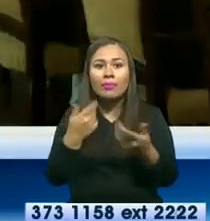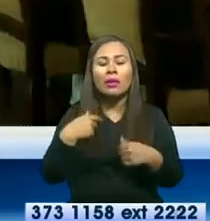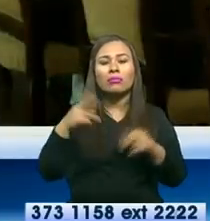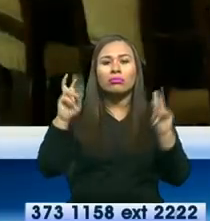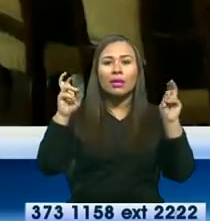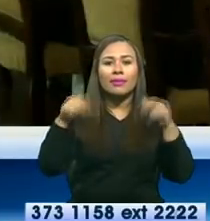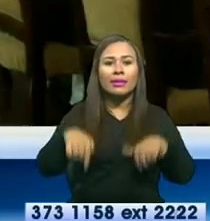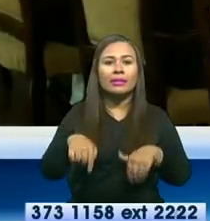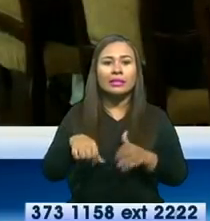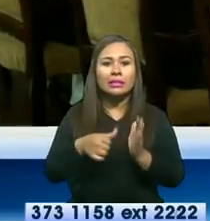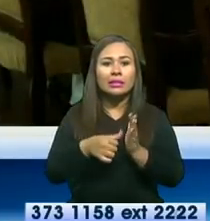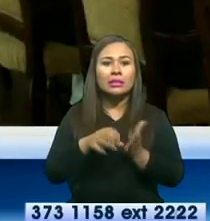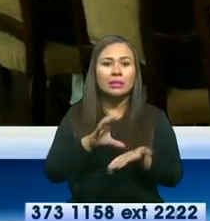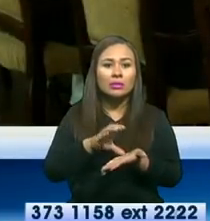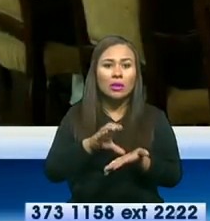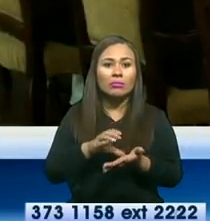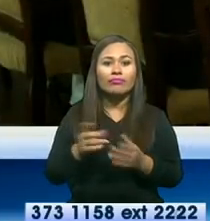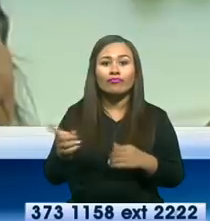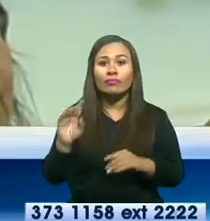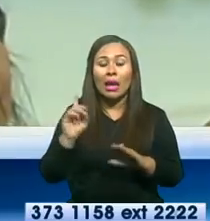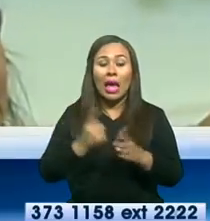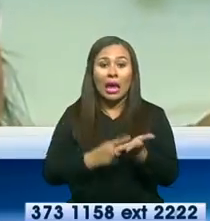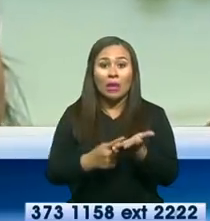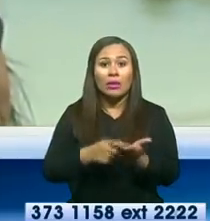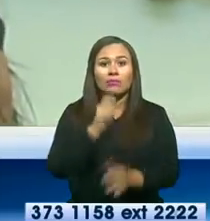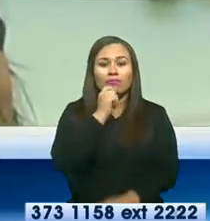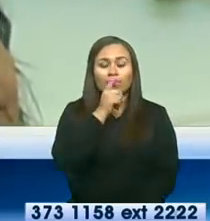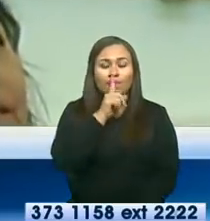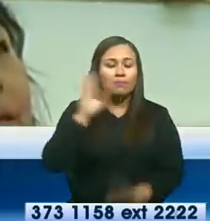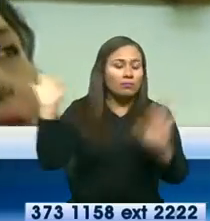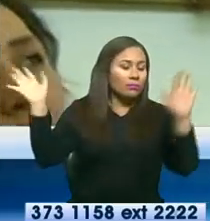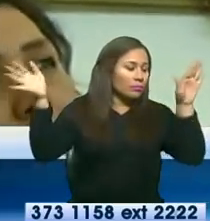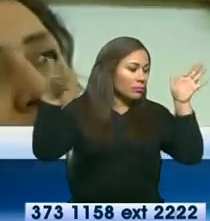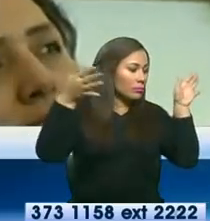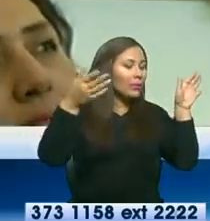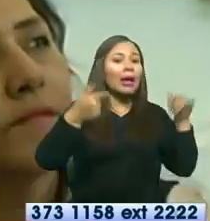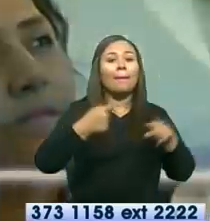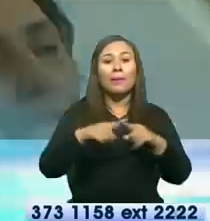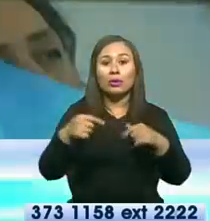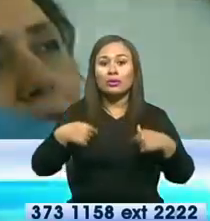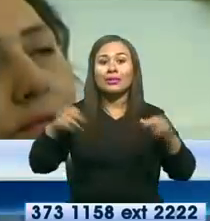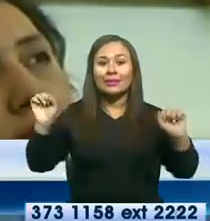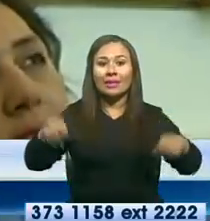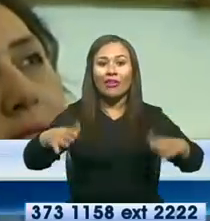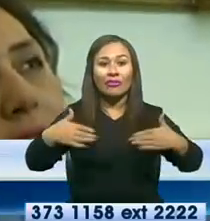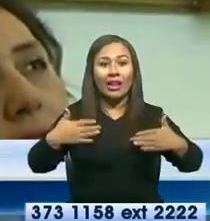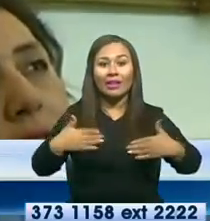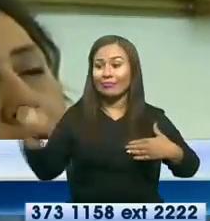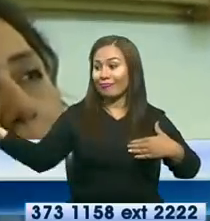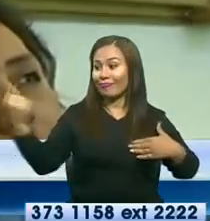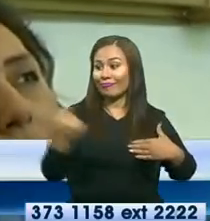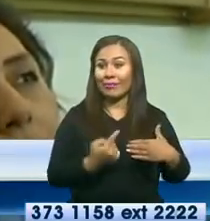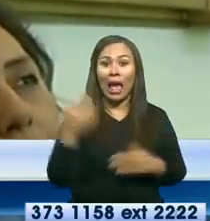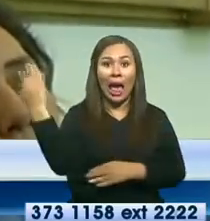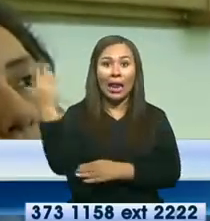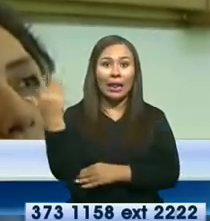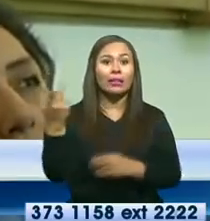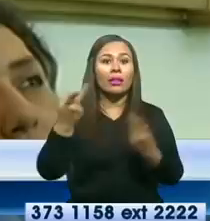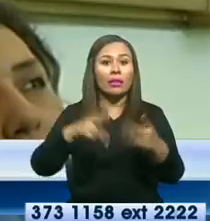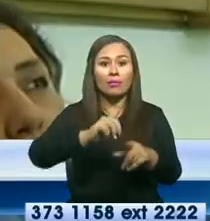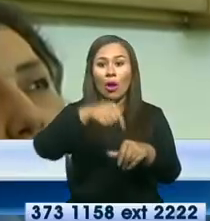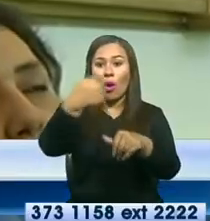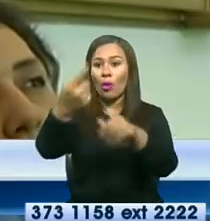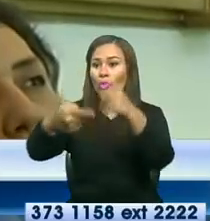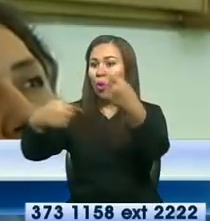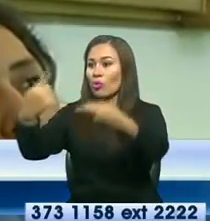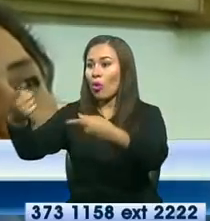Las primeras horas fueron a puerta cerrada. Estamos muy contentos que haya participado el señor alcalde, y así como lo han hecho los otros alcaldes,